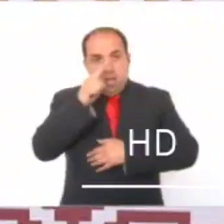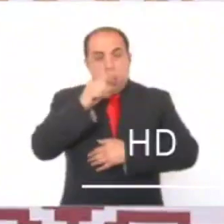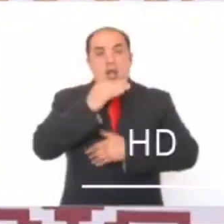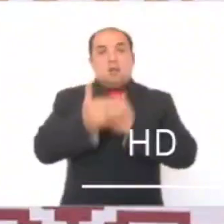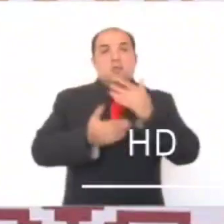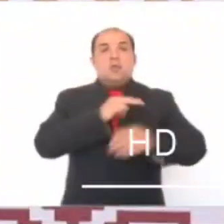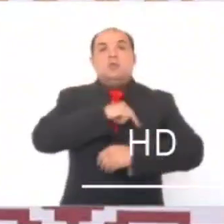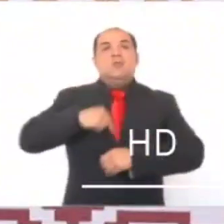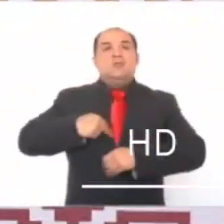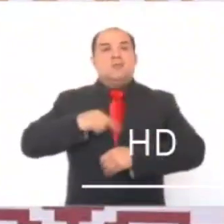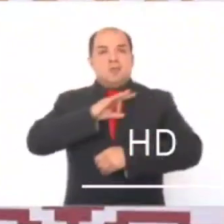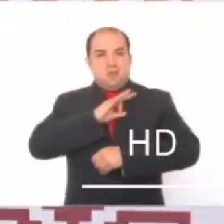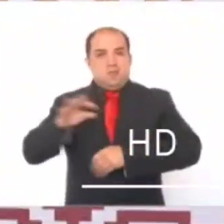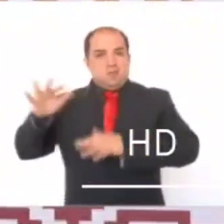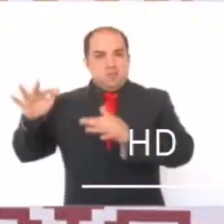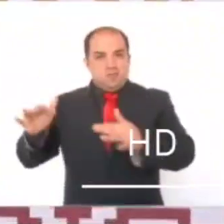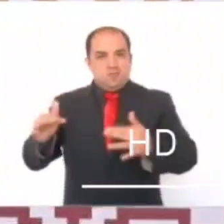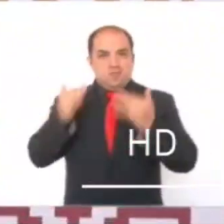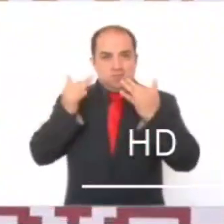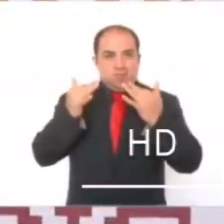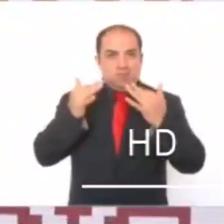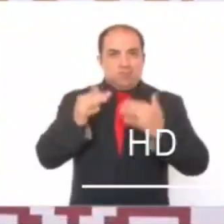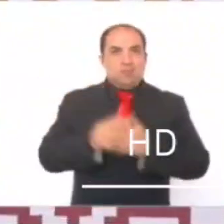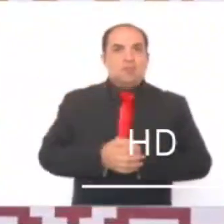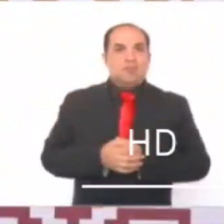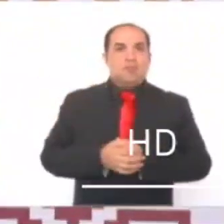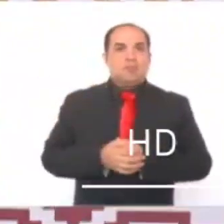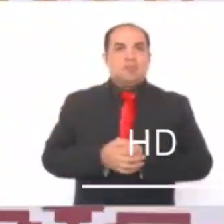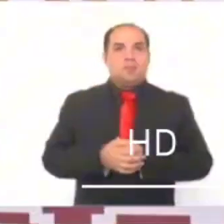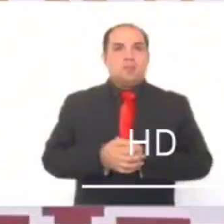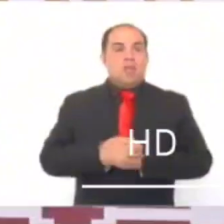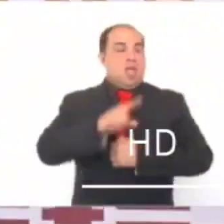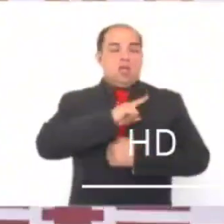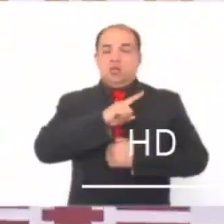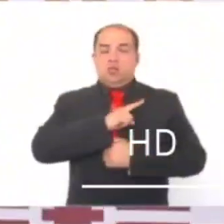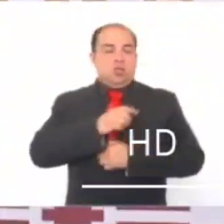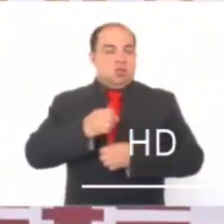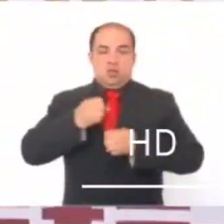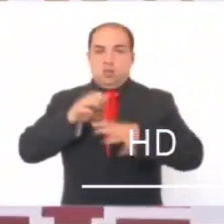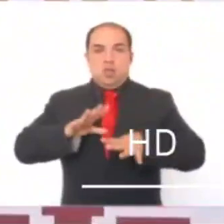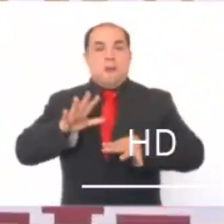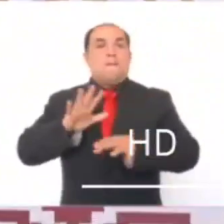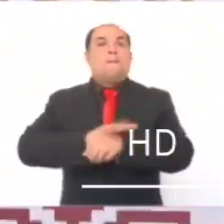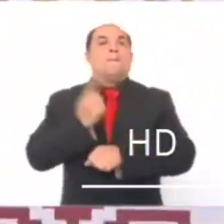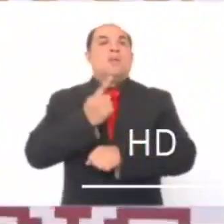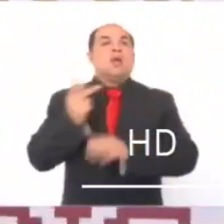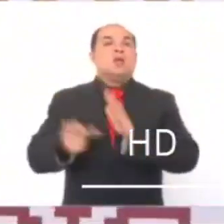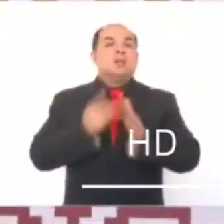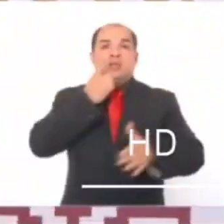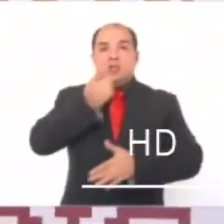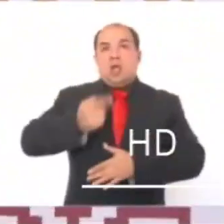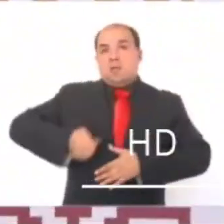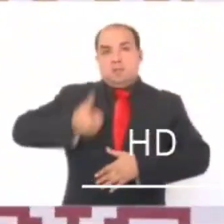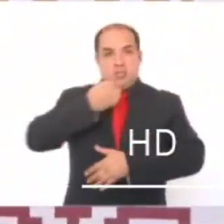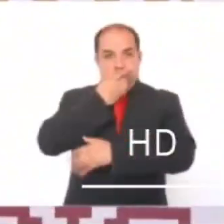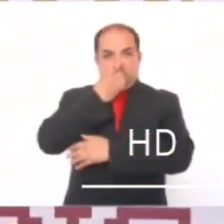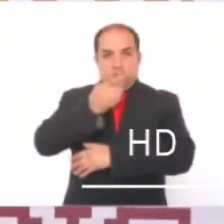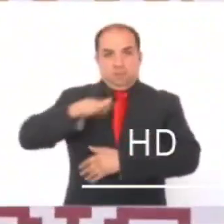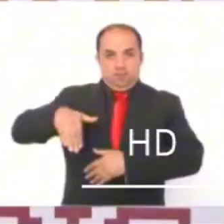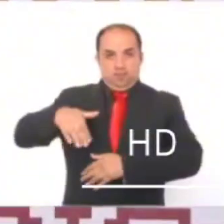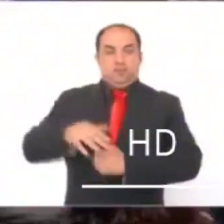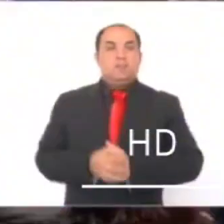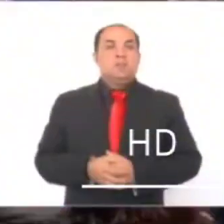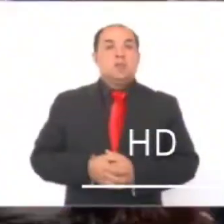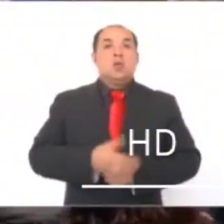ser visibles, para que no nos dejen solas, porque lo repito como lo dije en un principio,